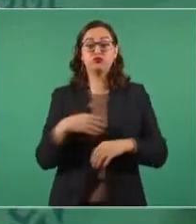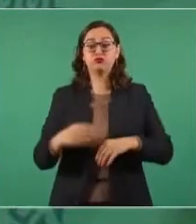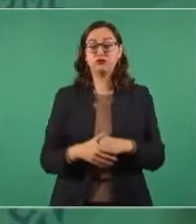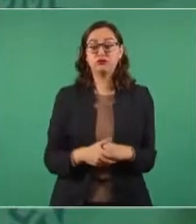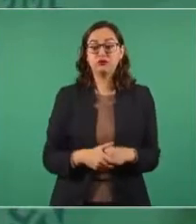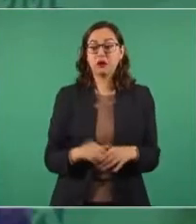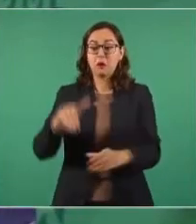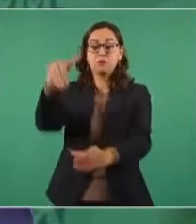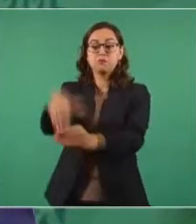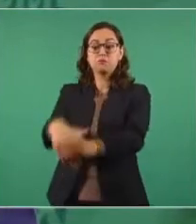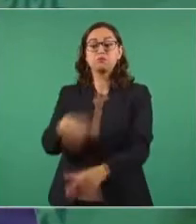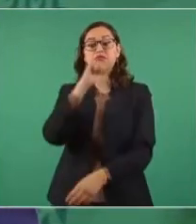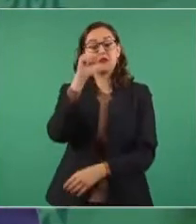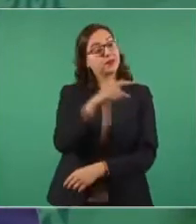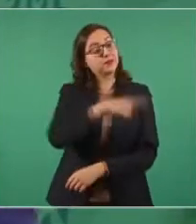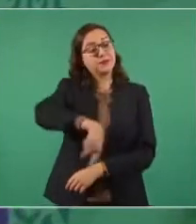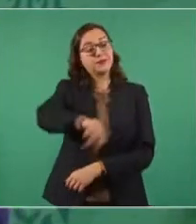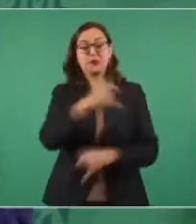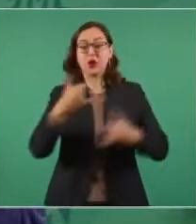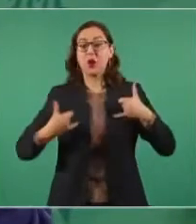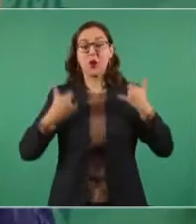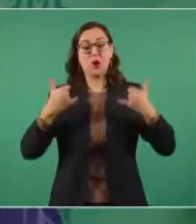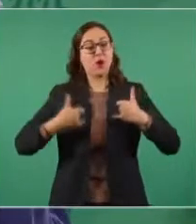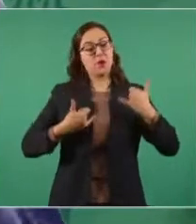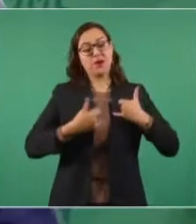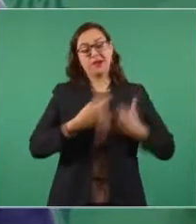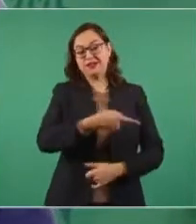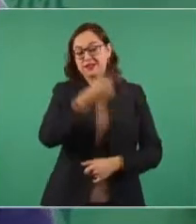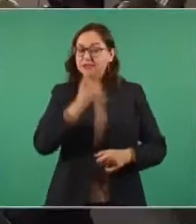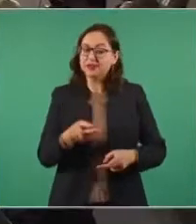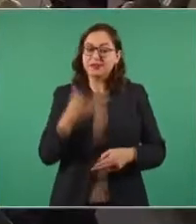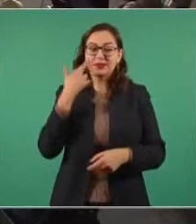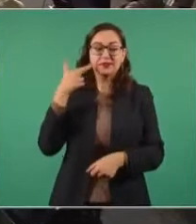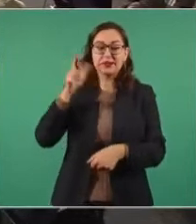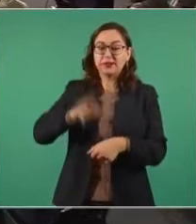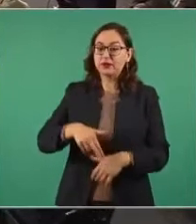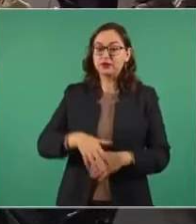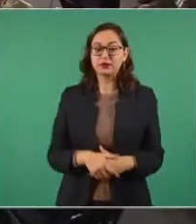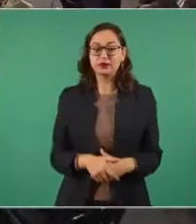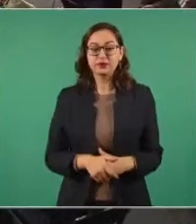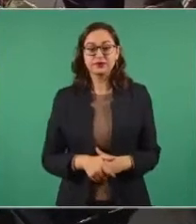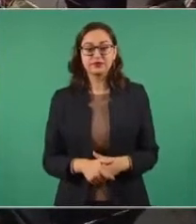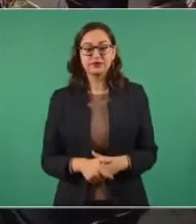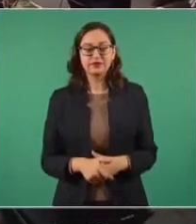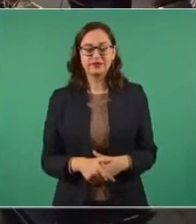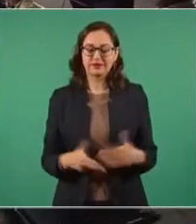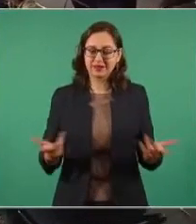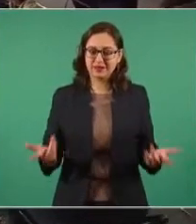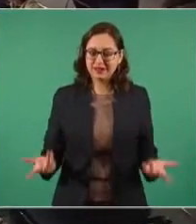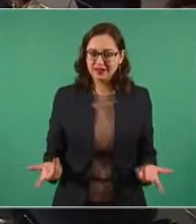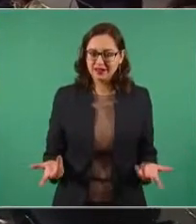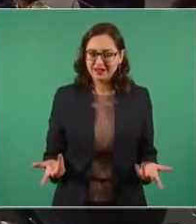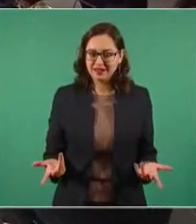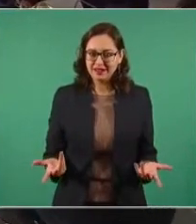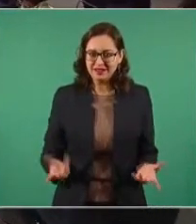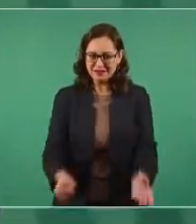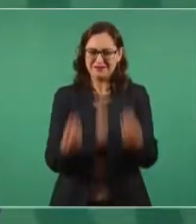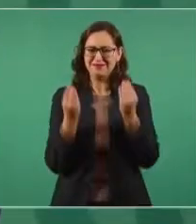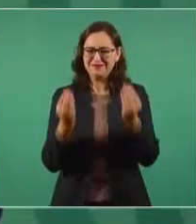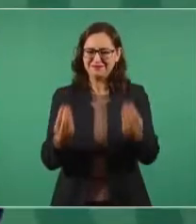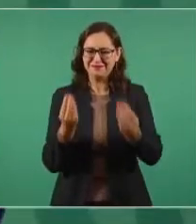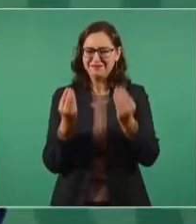viéndola depositado y por eso faltaban las suertes no estoy hablando de miles de